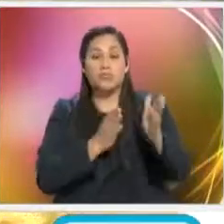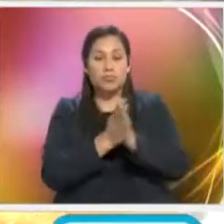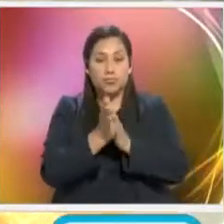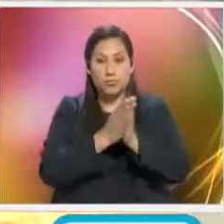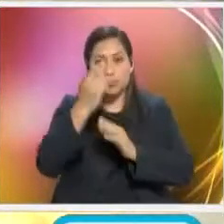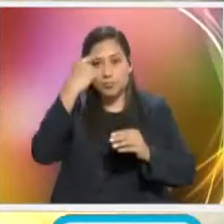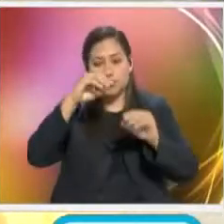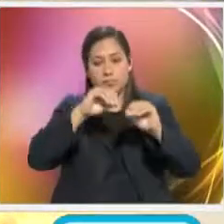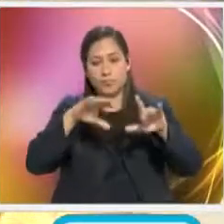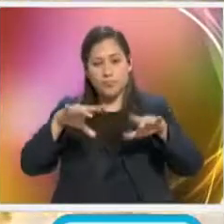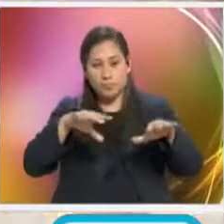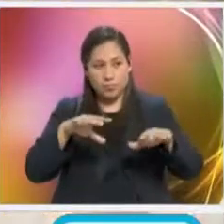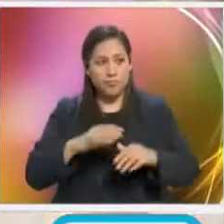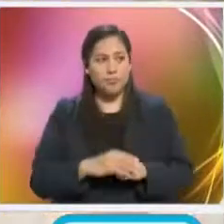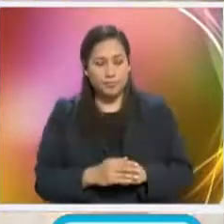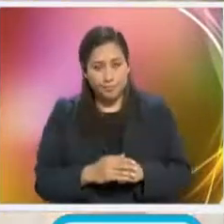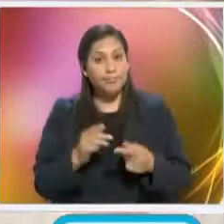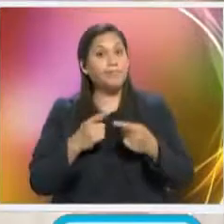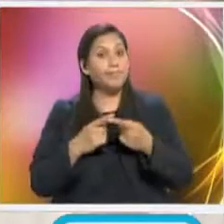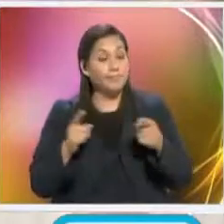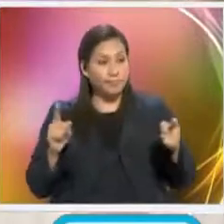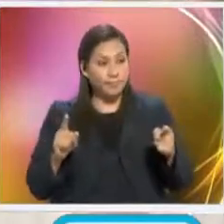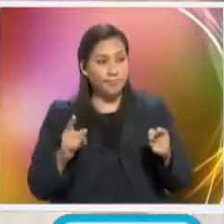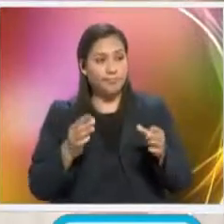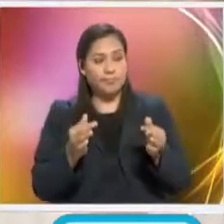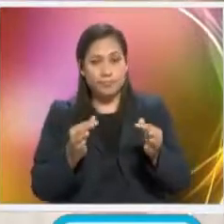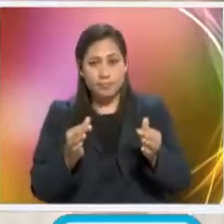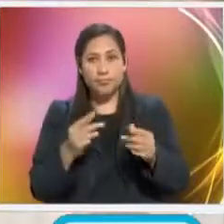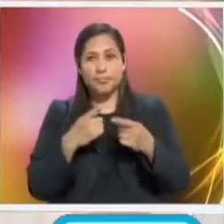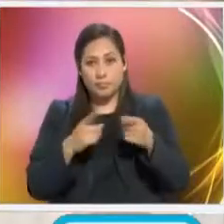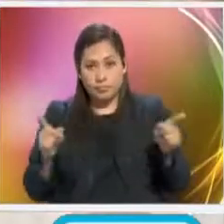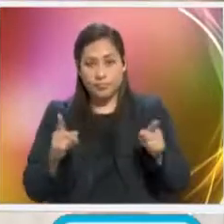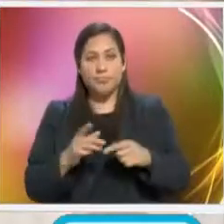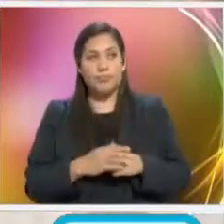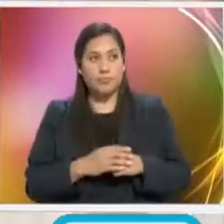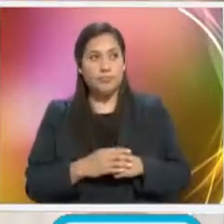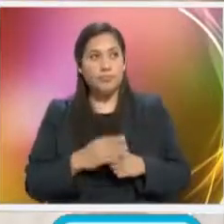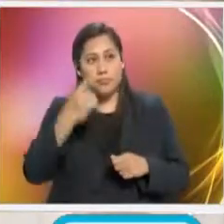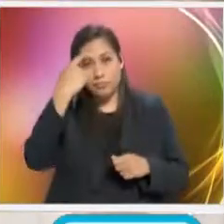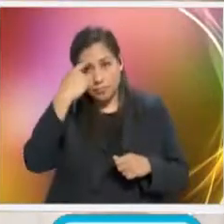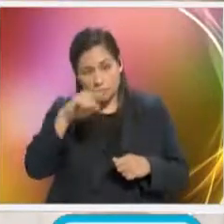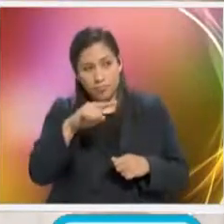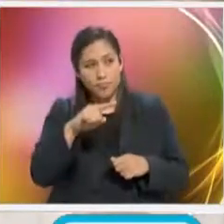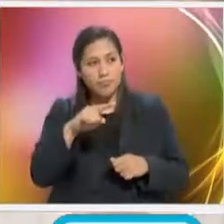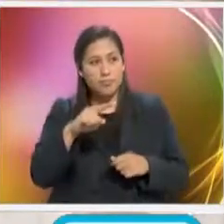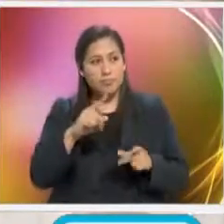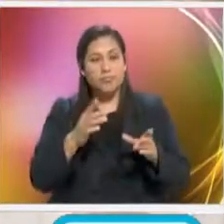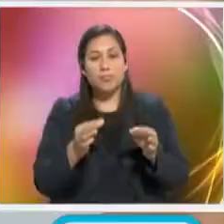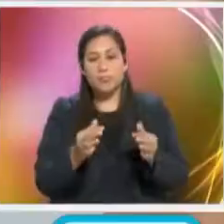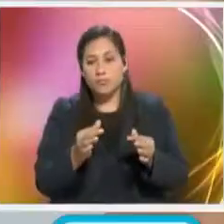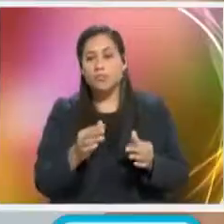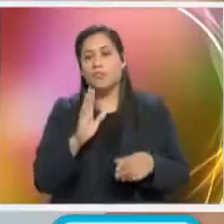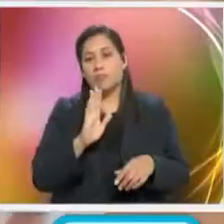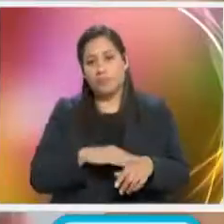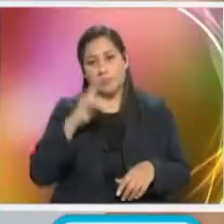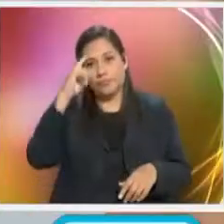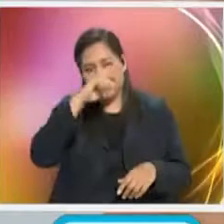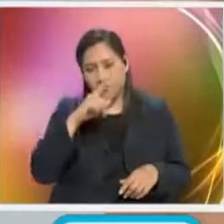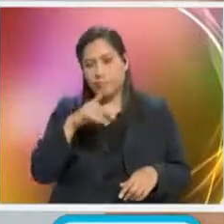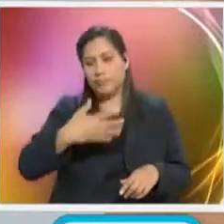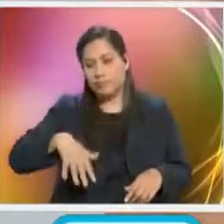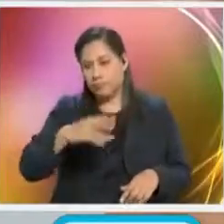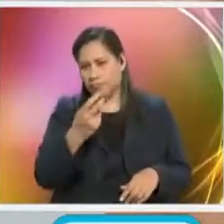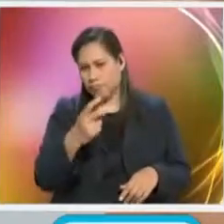para fundir, ¿sí? Es diferente, la textura es muy diferente y para fundirlo les va a costar un poquito más. Entonces, busquen